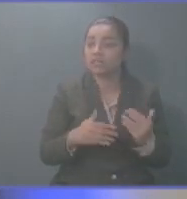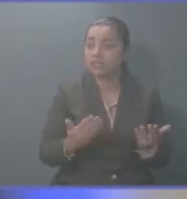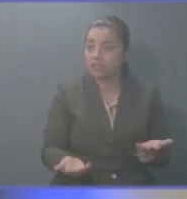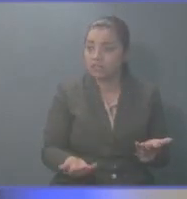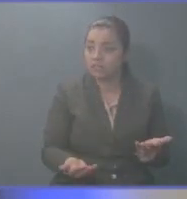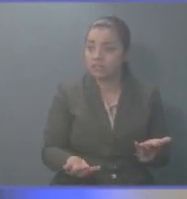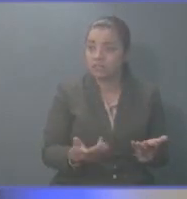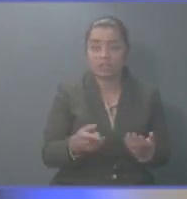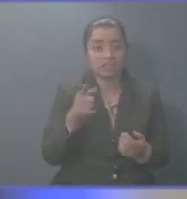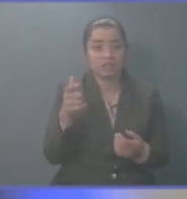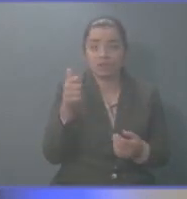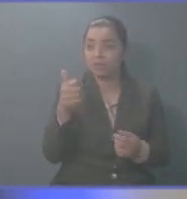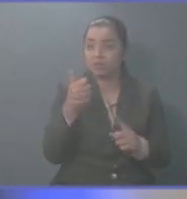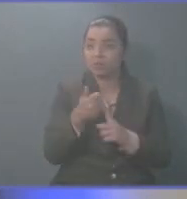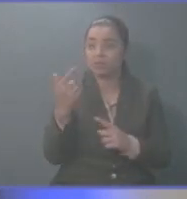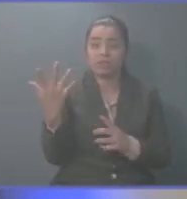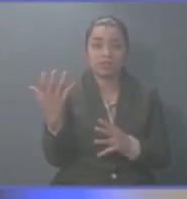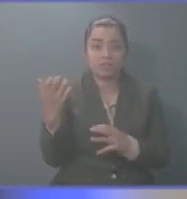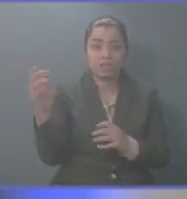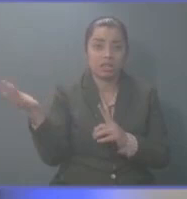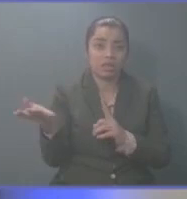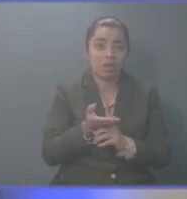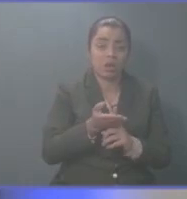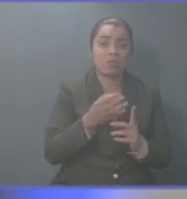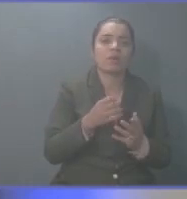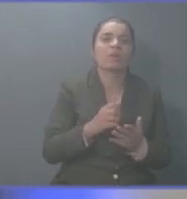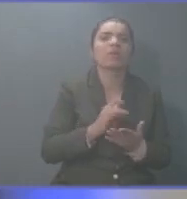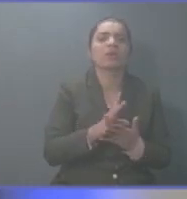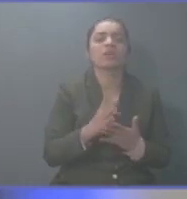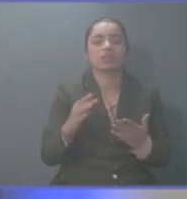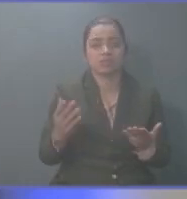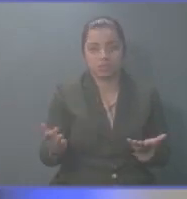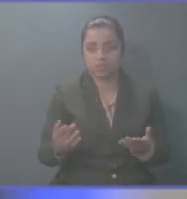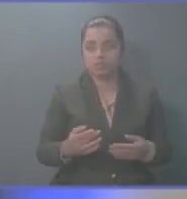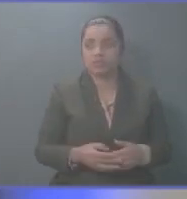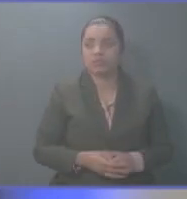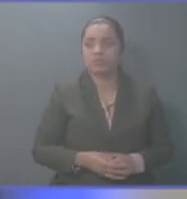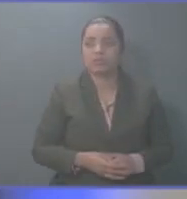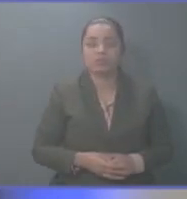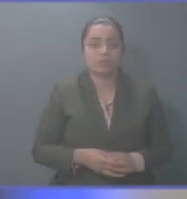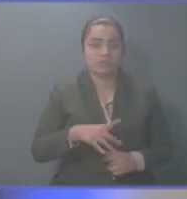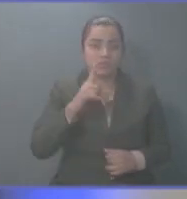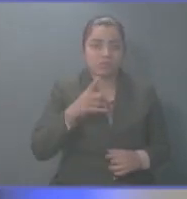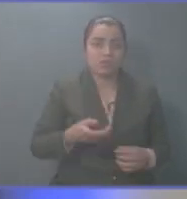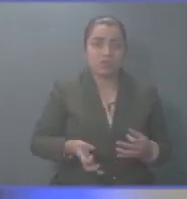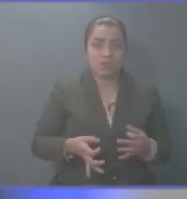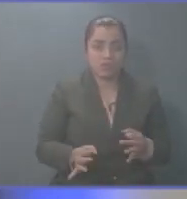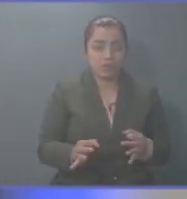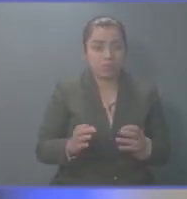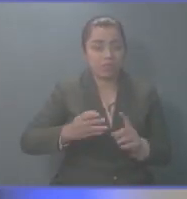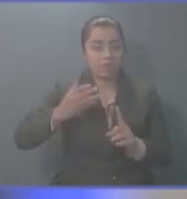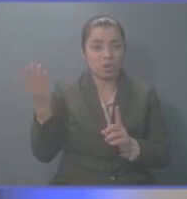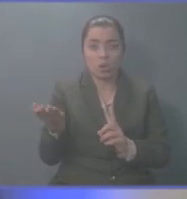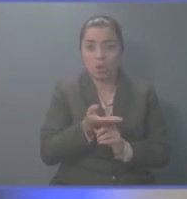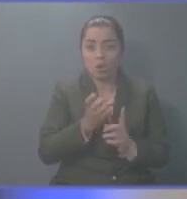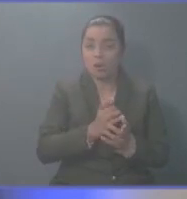denomina un autogolpe o un intento de autogolpe, y te defino cuál es el concepto de autogolpe. Es una forma de golpe de Estado